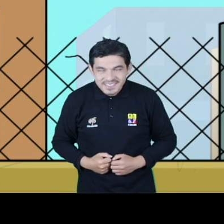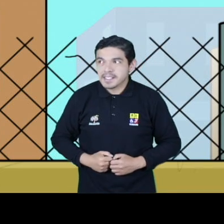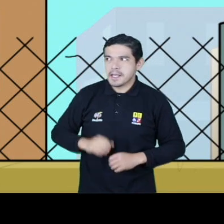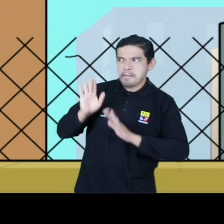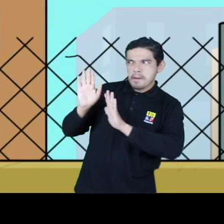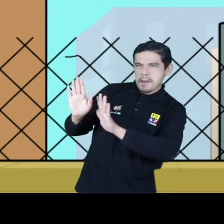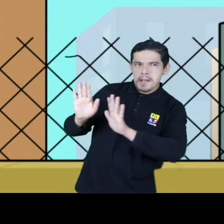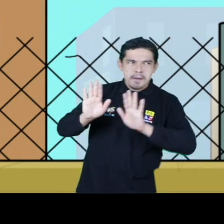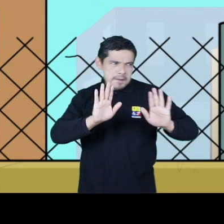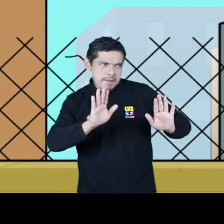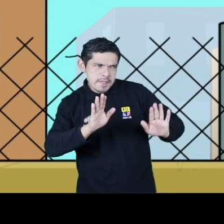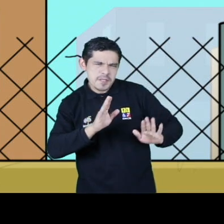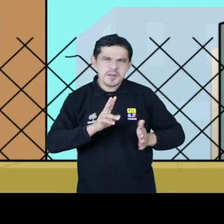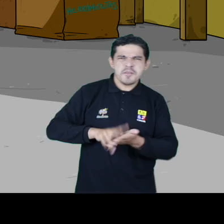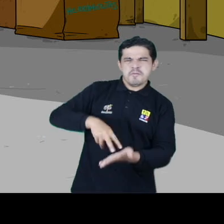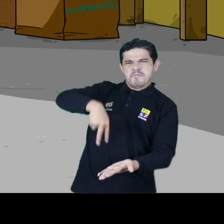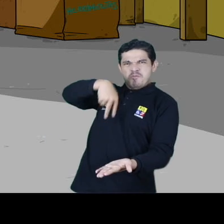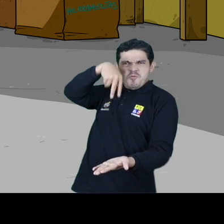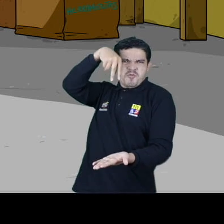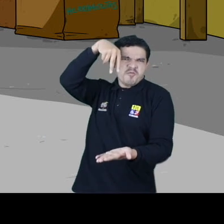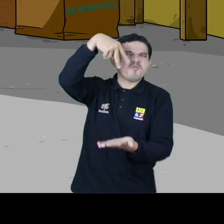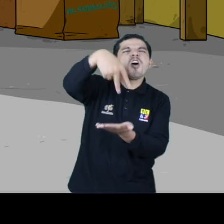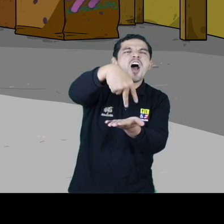¡Prepárense! ¡Arcade en camino!